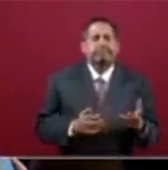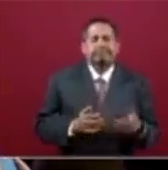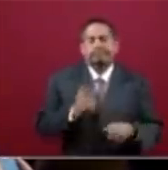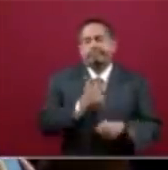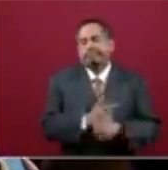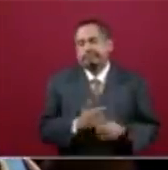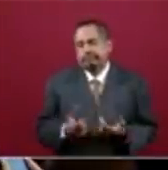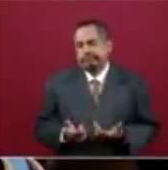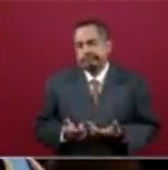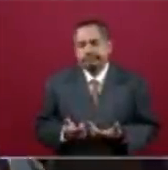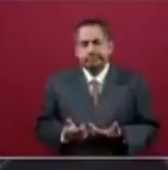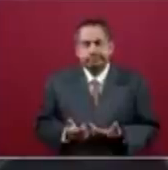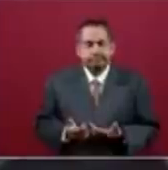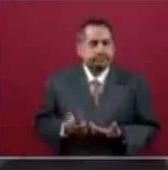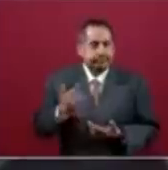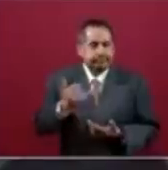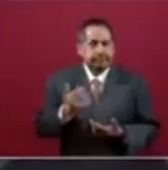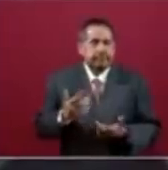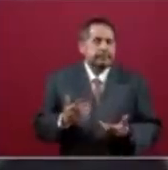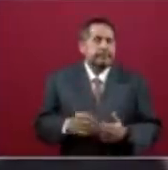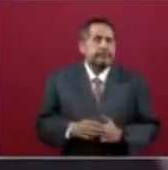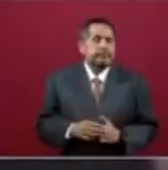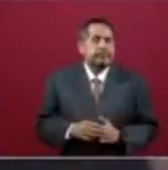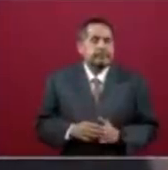y se